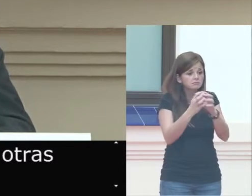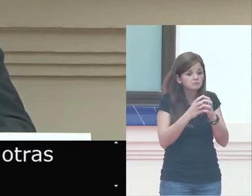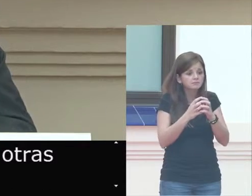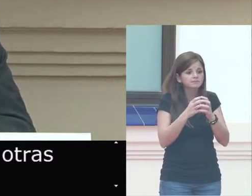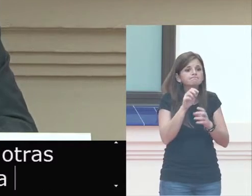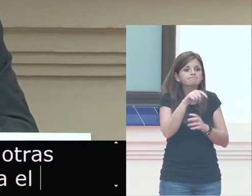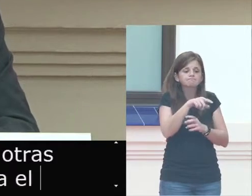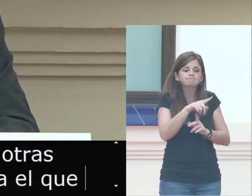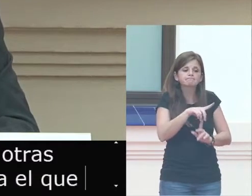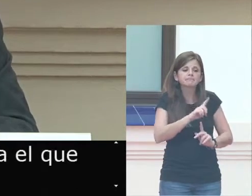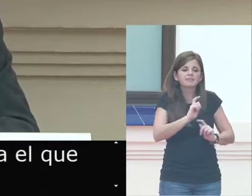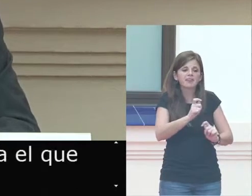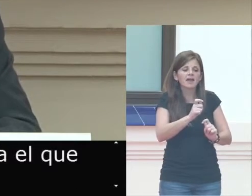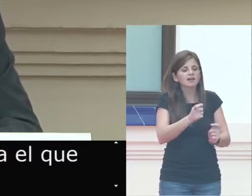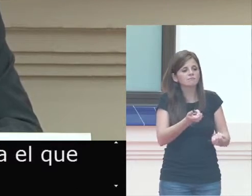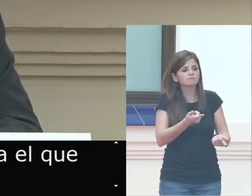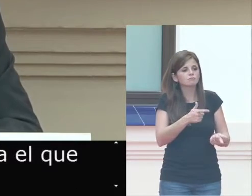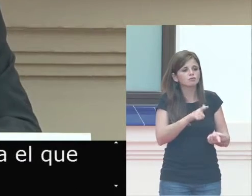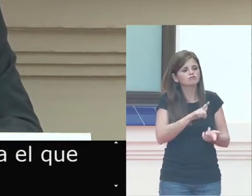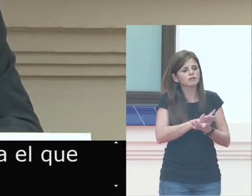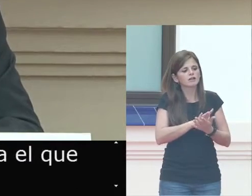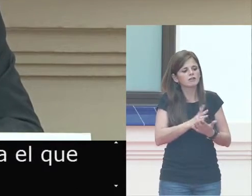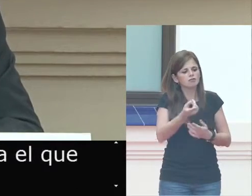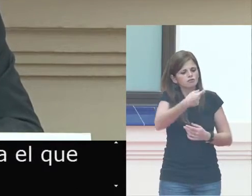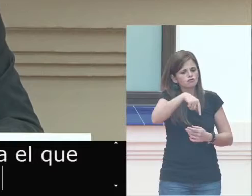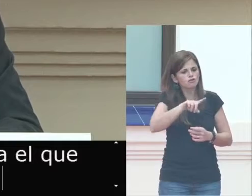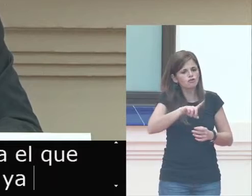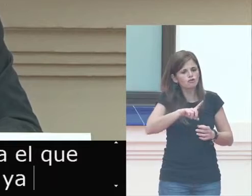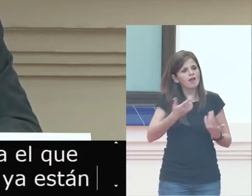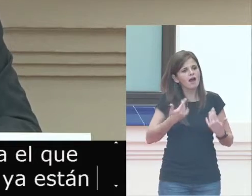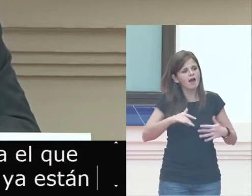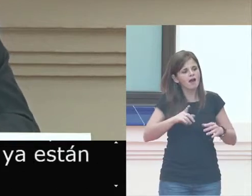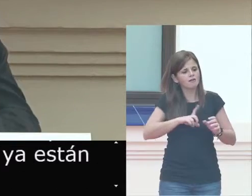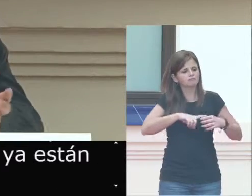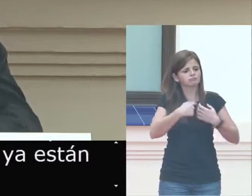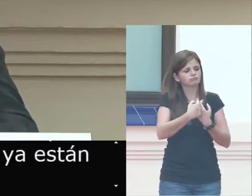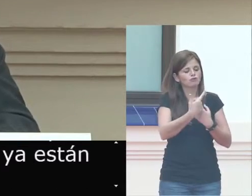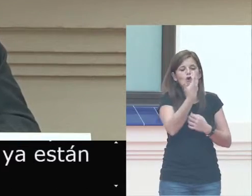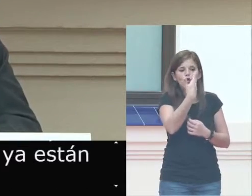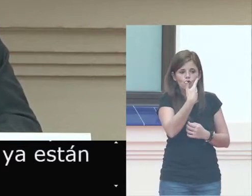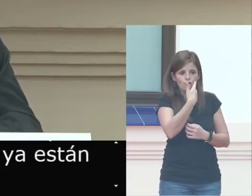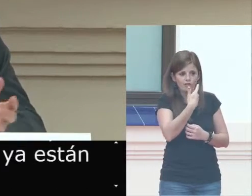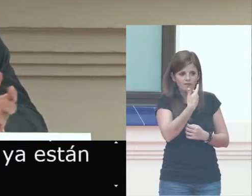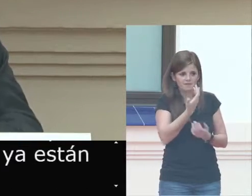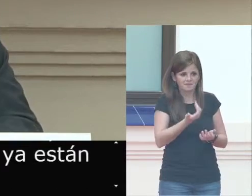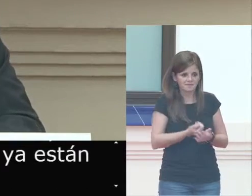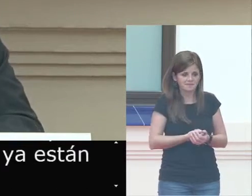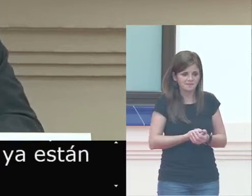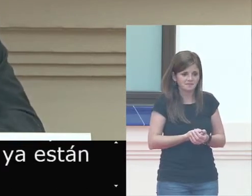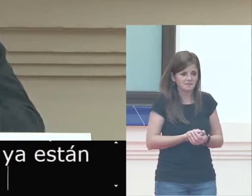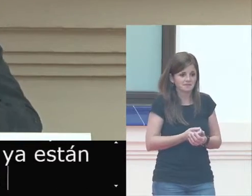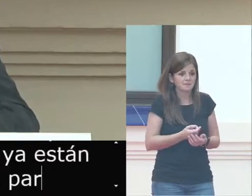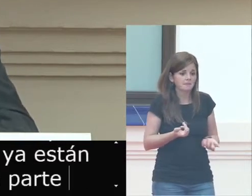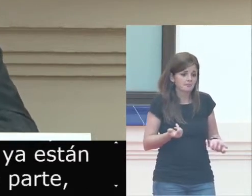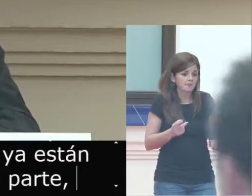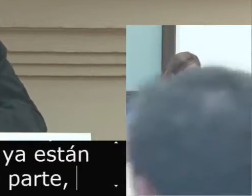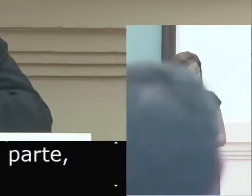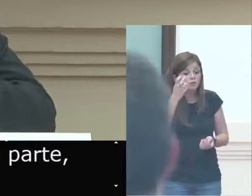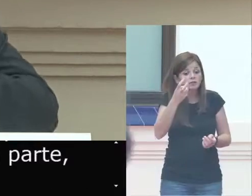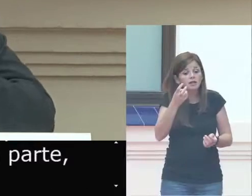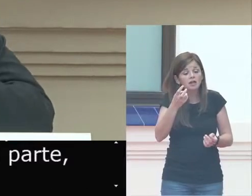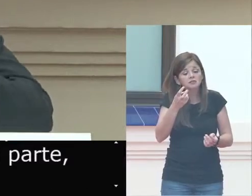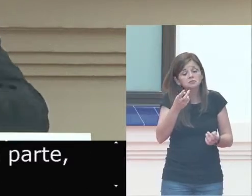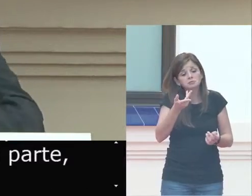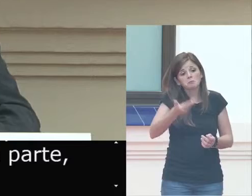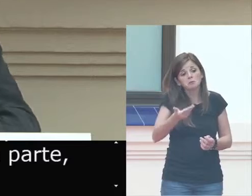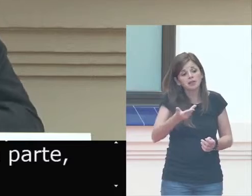que por lo menos esas partes interesadas ya están involucradas y ya lo conocen. La otra parte pues importante por la difusión